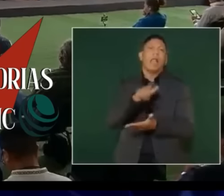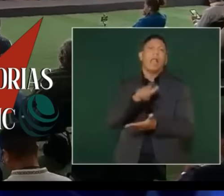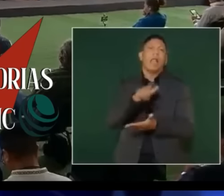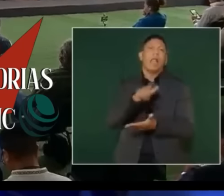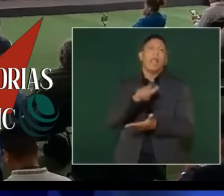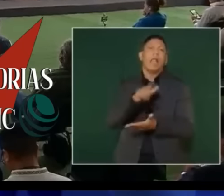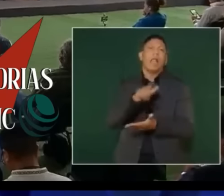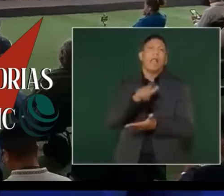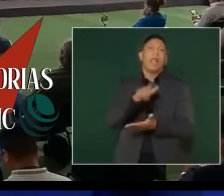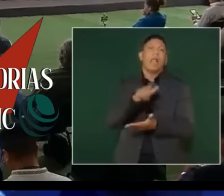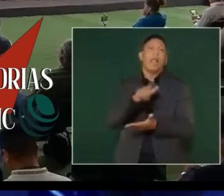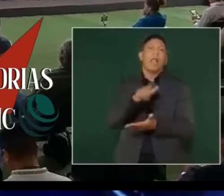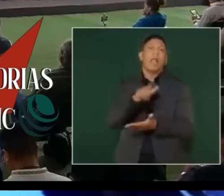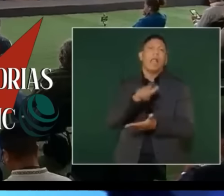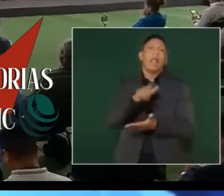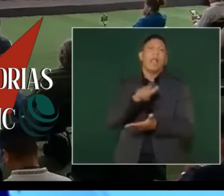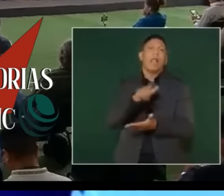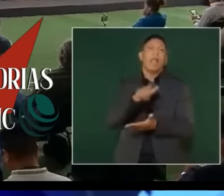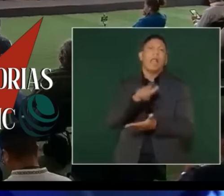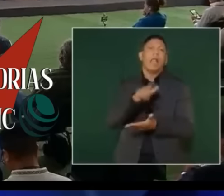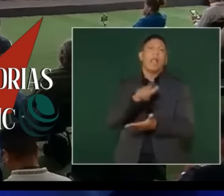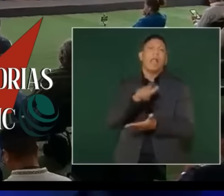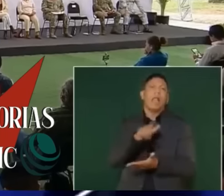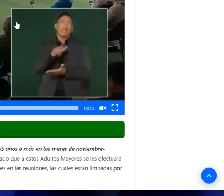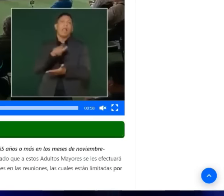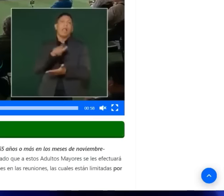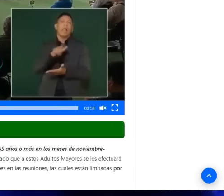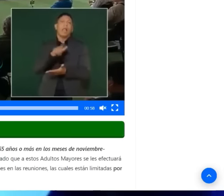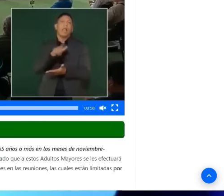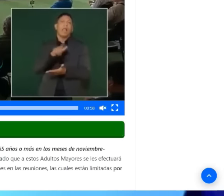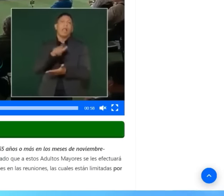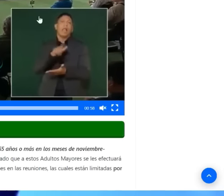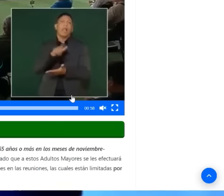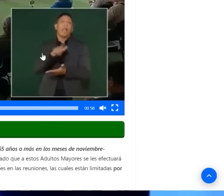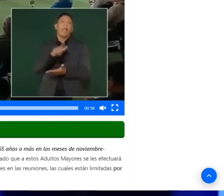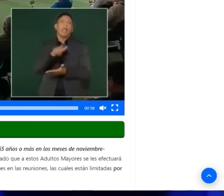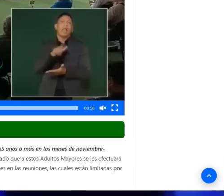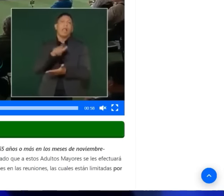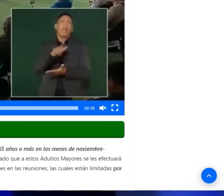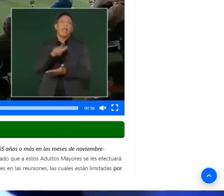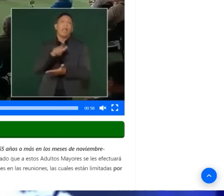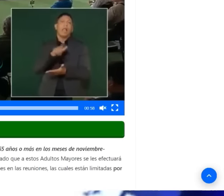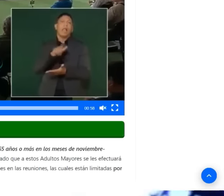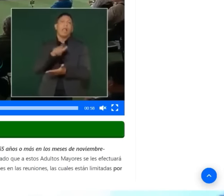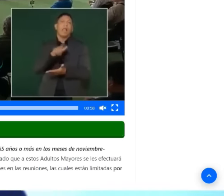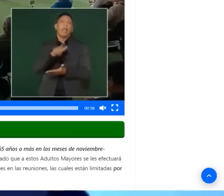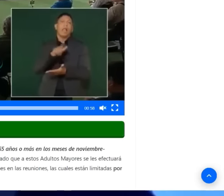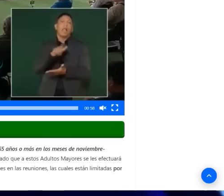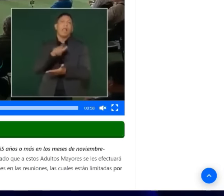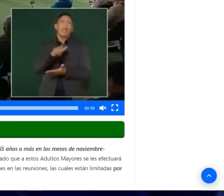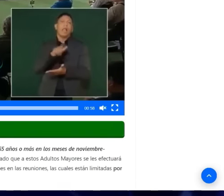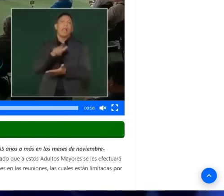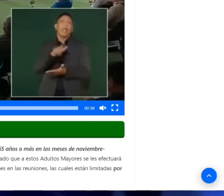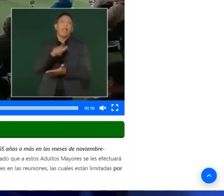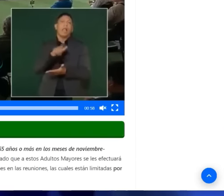la secretaria Ariana Montiel Reyes. Tomando en cuenta eso, es importante visitar la página oficial